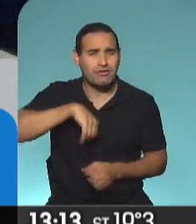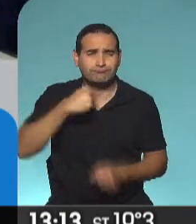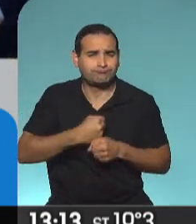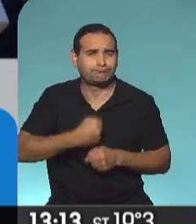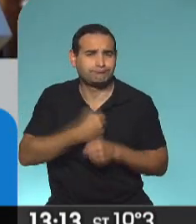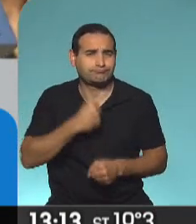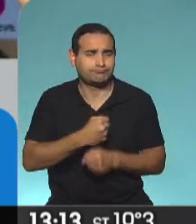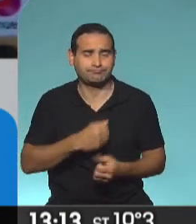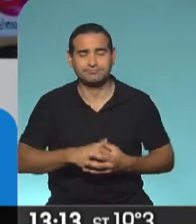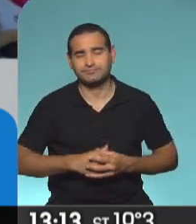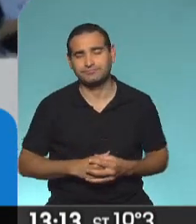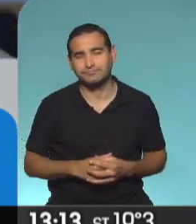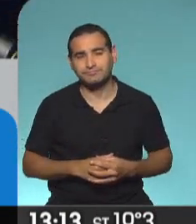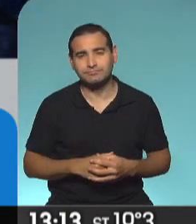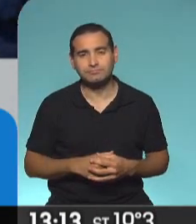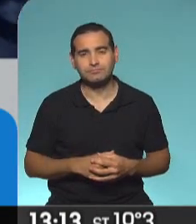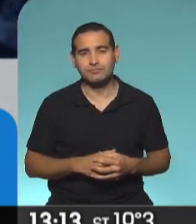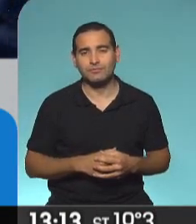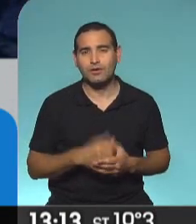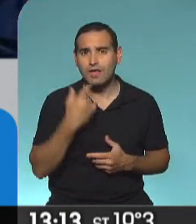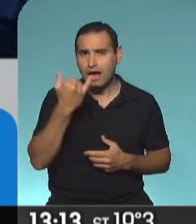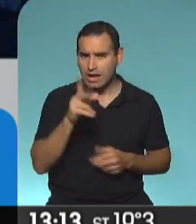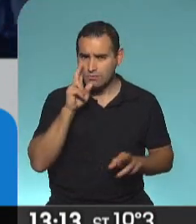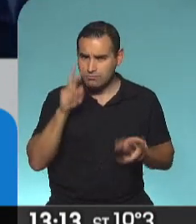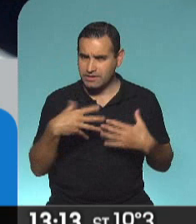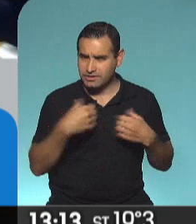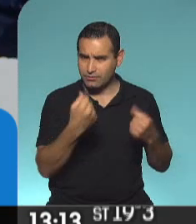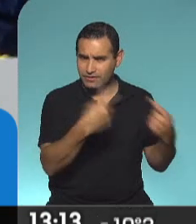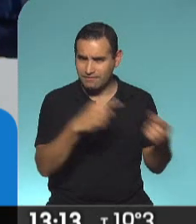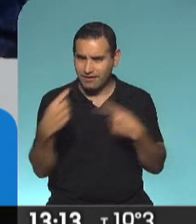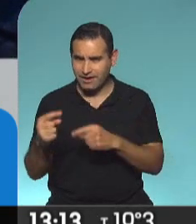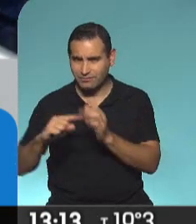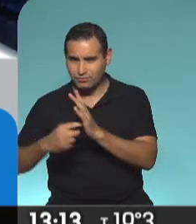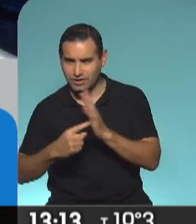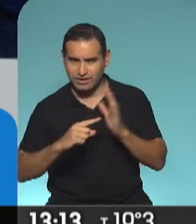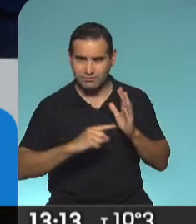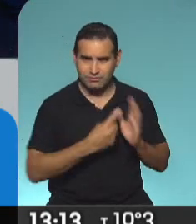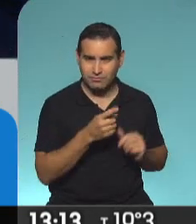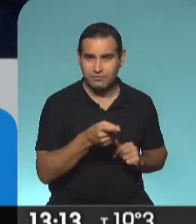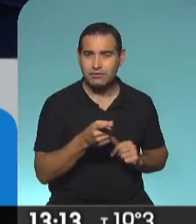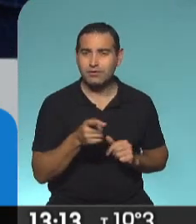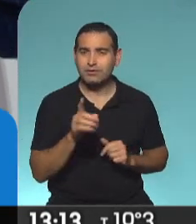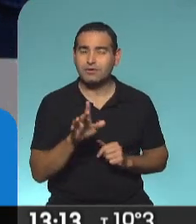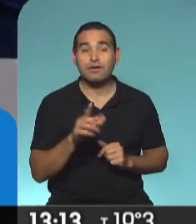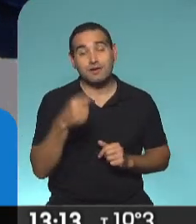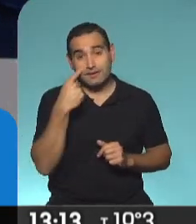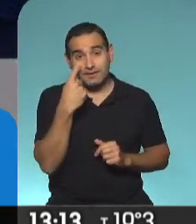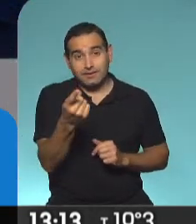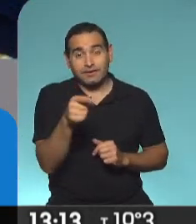comprometidos con esto. Provincia de Buenos Aires tienen estrategias sanitarias diferentes. ¿Ustedes creen que bueno, la estrategia entonces, que hasta ahí